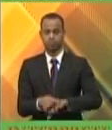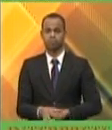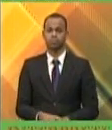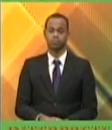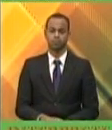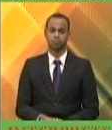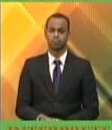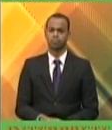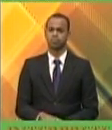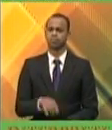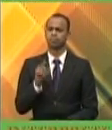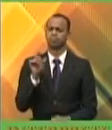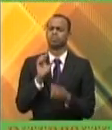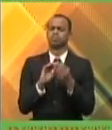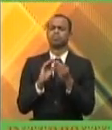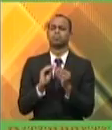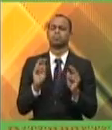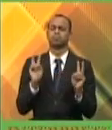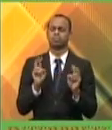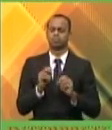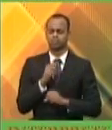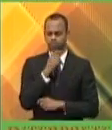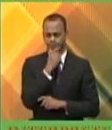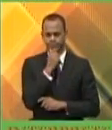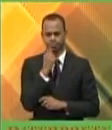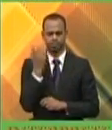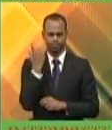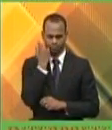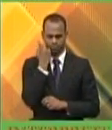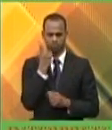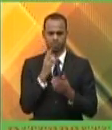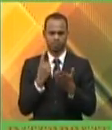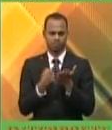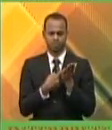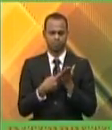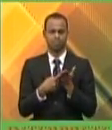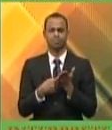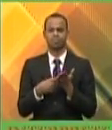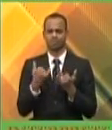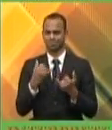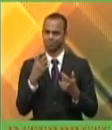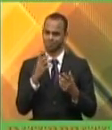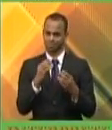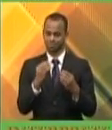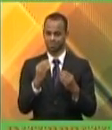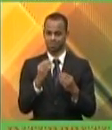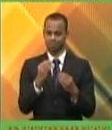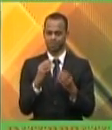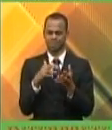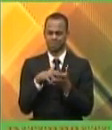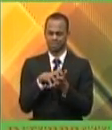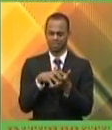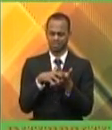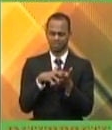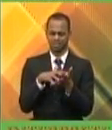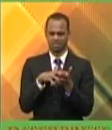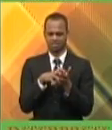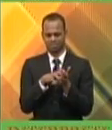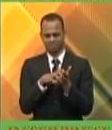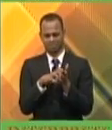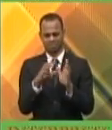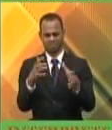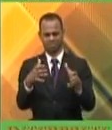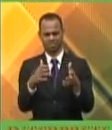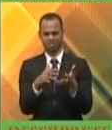he introducido un concepto del que hablamos fuera de cámara y hay que hablar de él en cámara vulnerabilities a esas